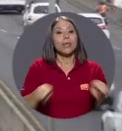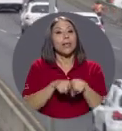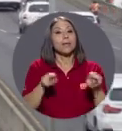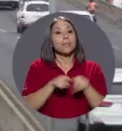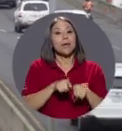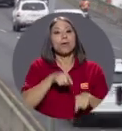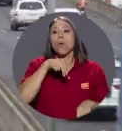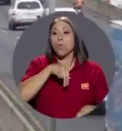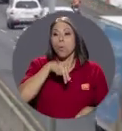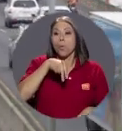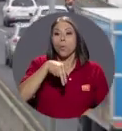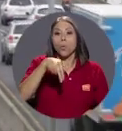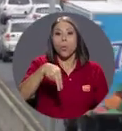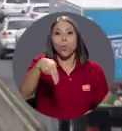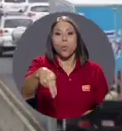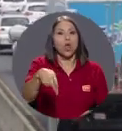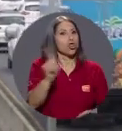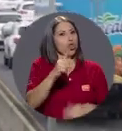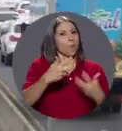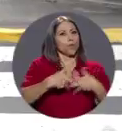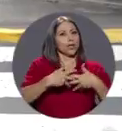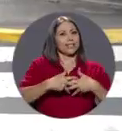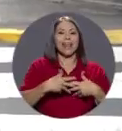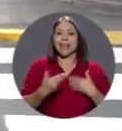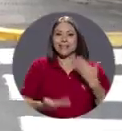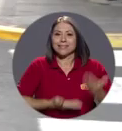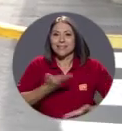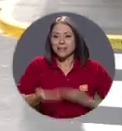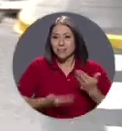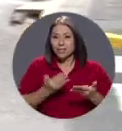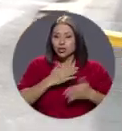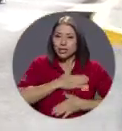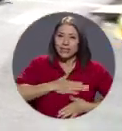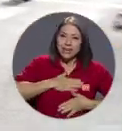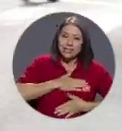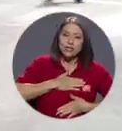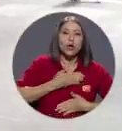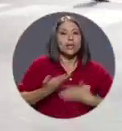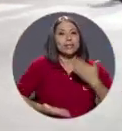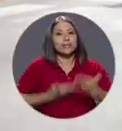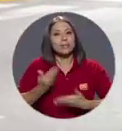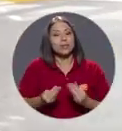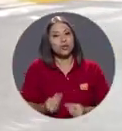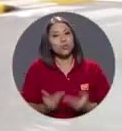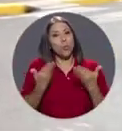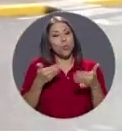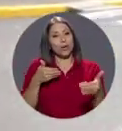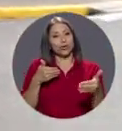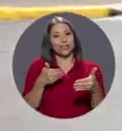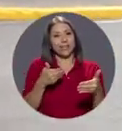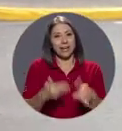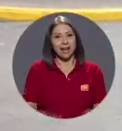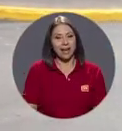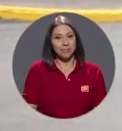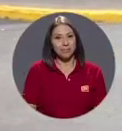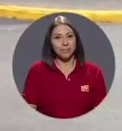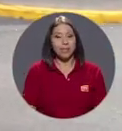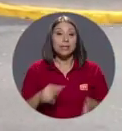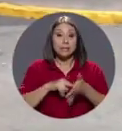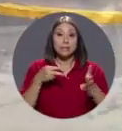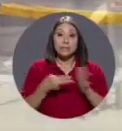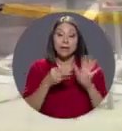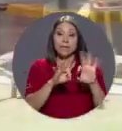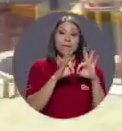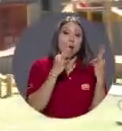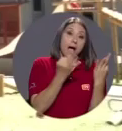no motorizada, los servicios de recreación y los servicios públicos relativamente cerca, lo que hace entonces que